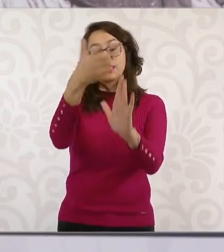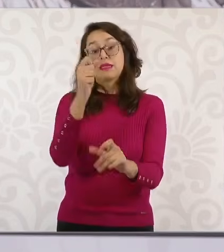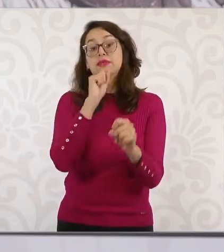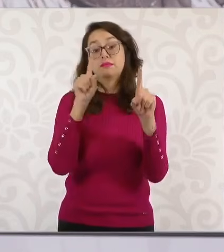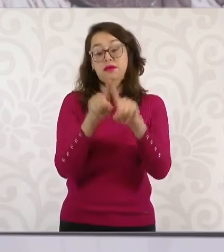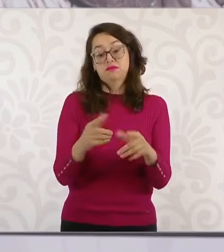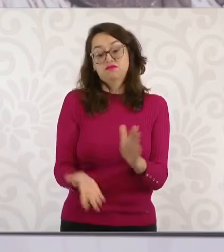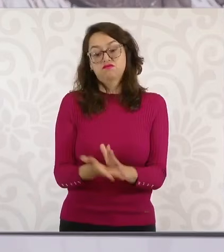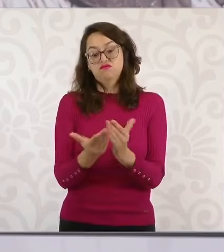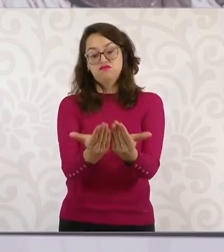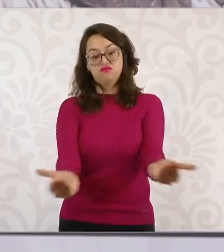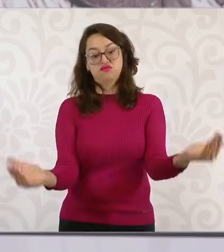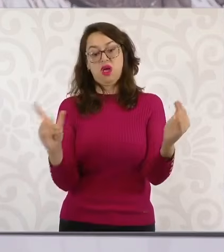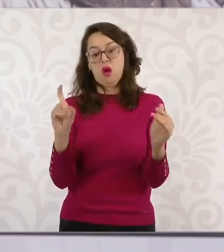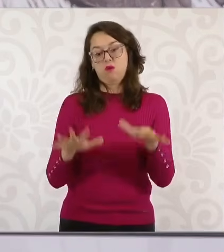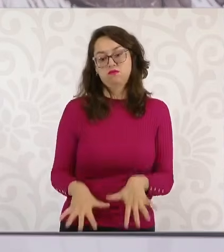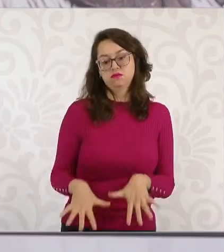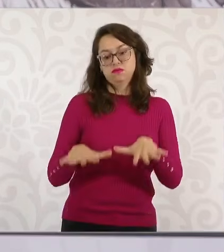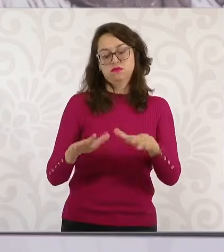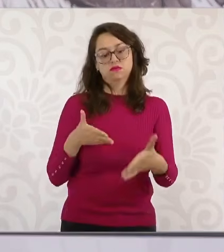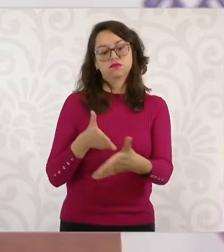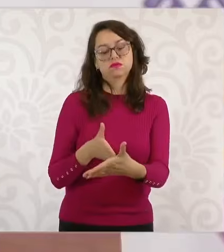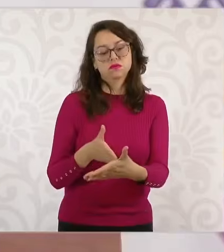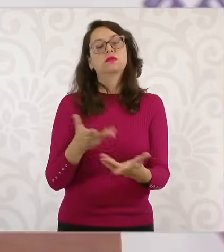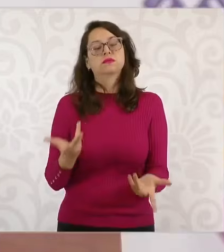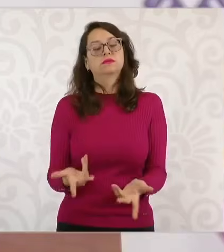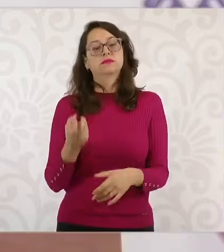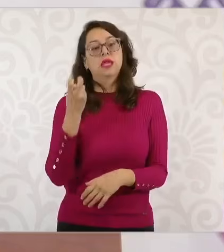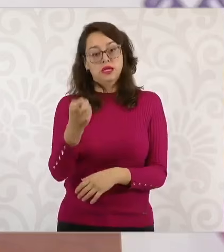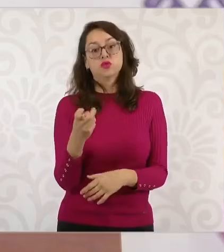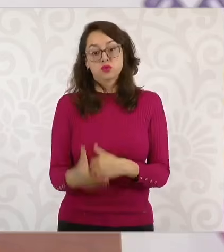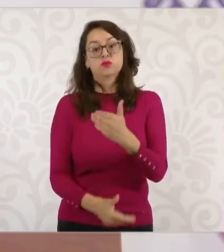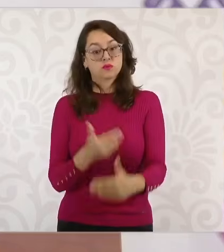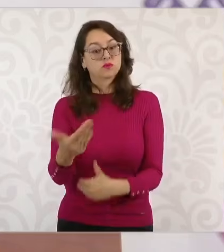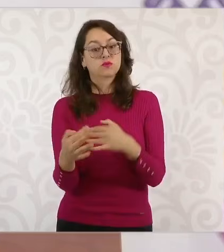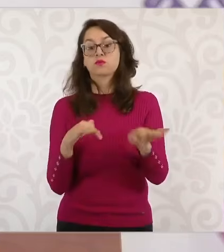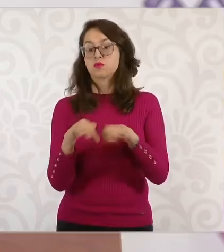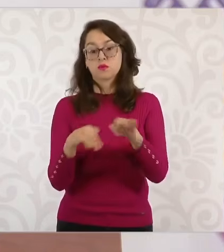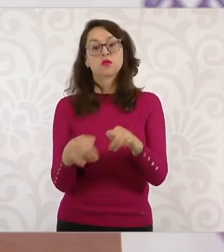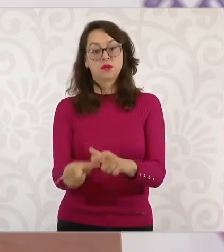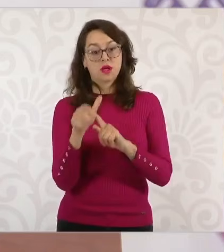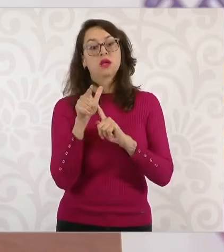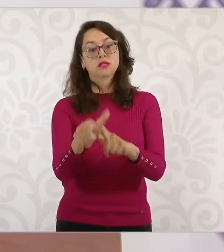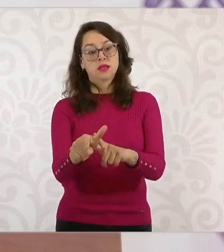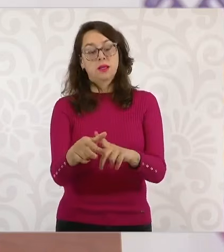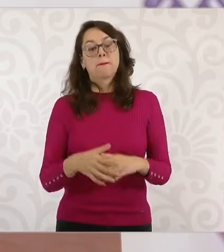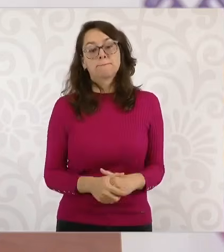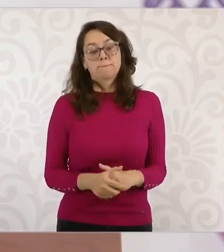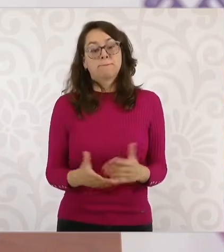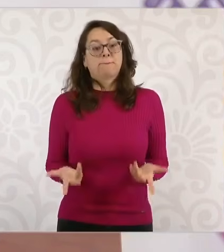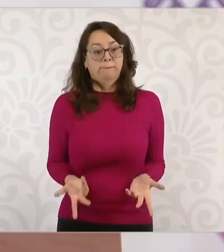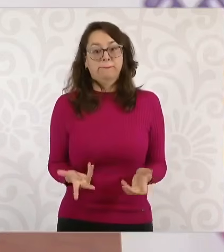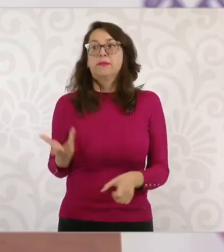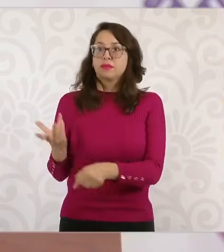para evitar nuevas afectaciones en los dos. Entonces, como ven, pues seguimos trabajando en lo que en algún momento llamamos pues ya